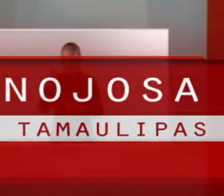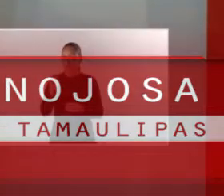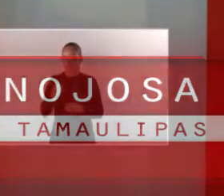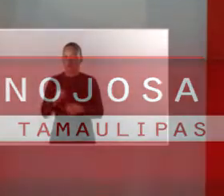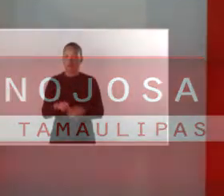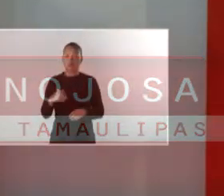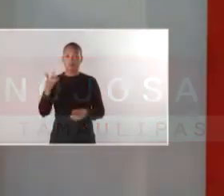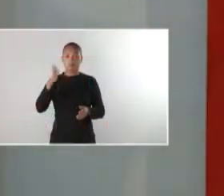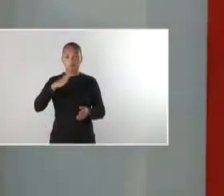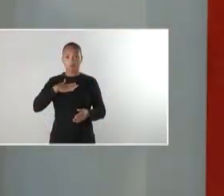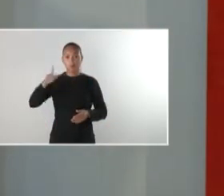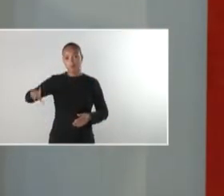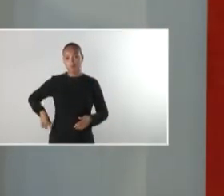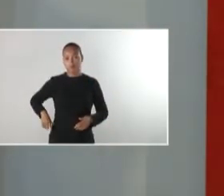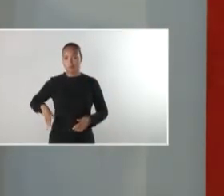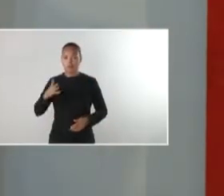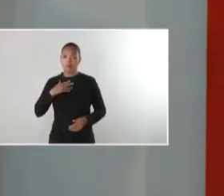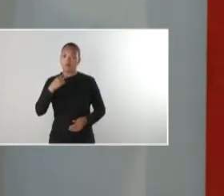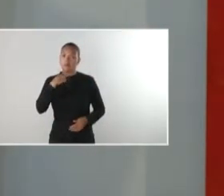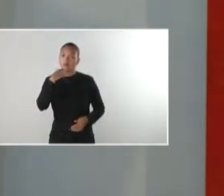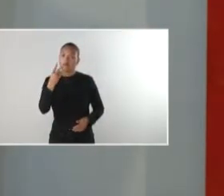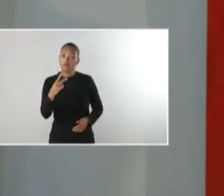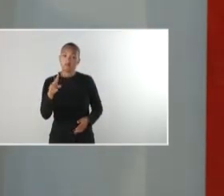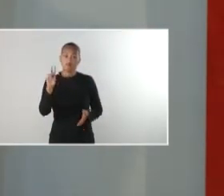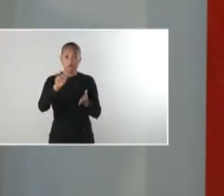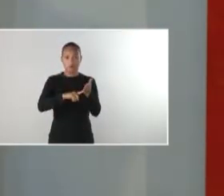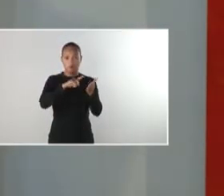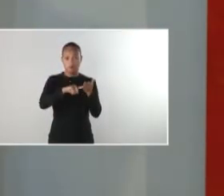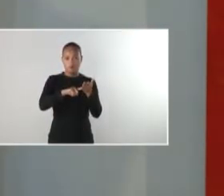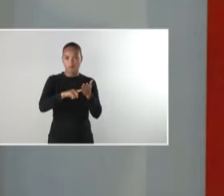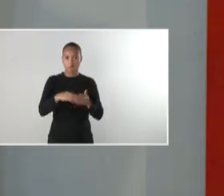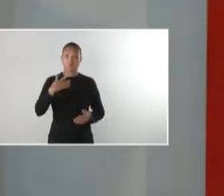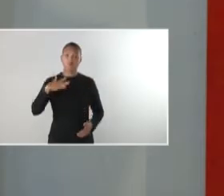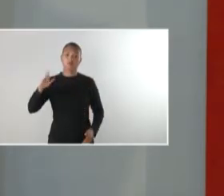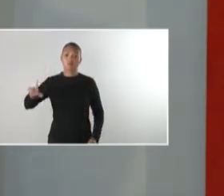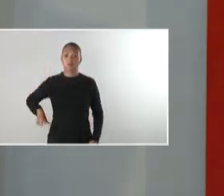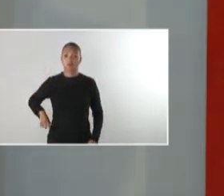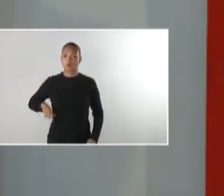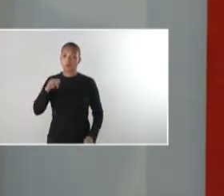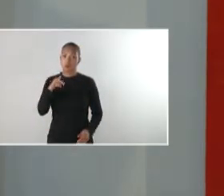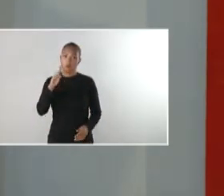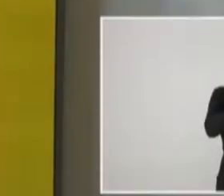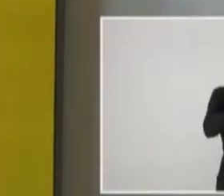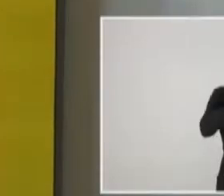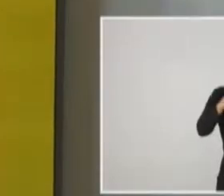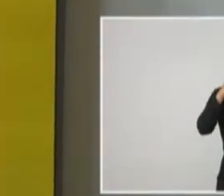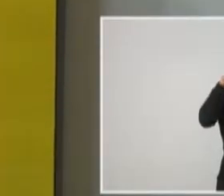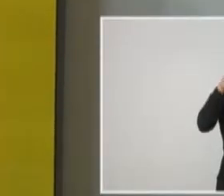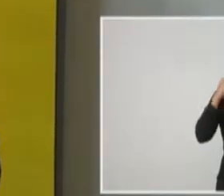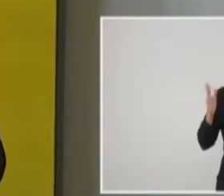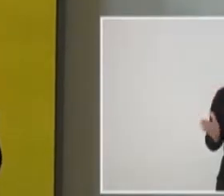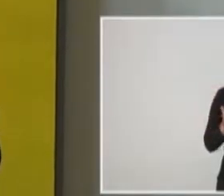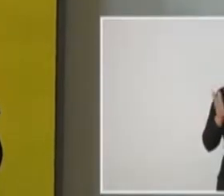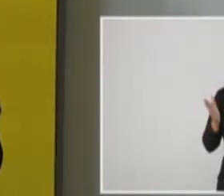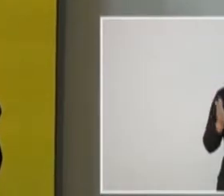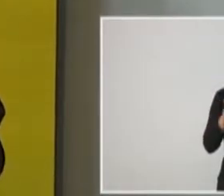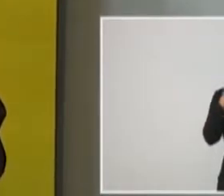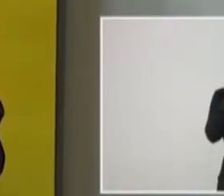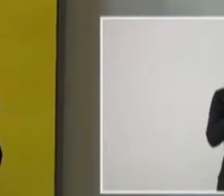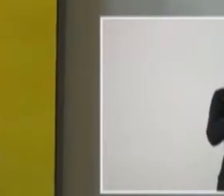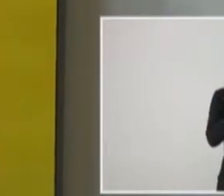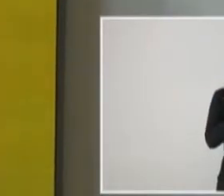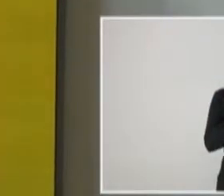tú tendrás voz y voto. En mi gobierno, tú mandas. Primero, en su segunda